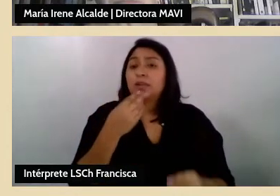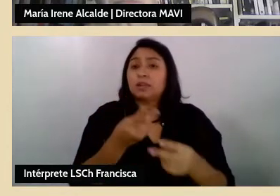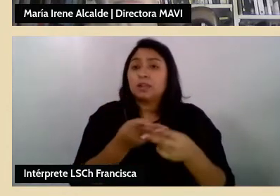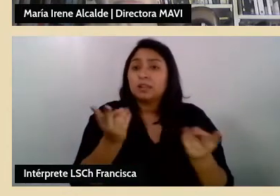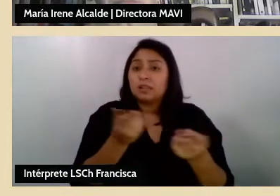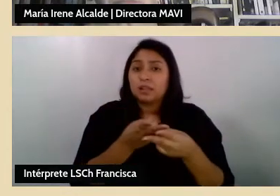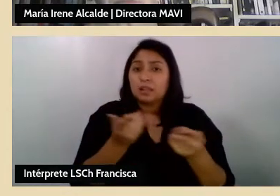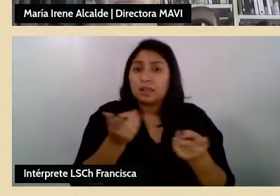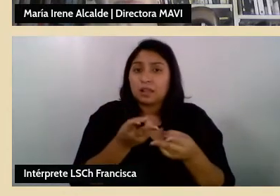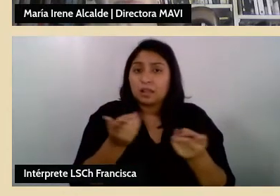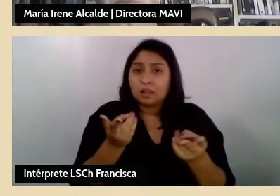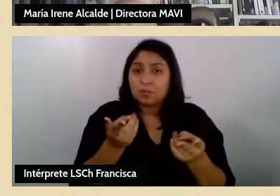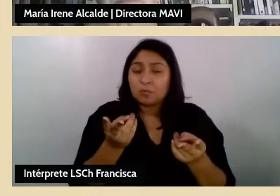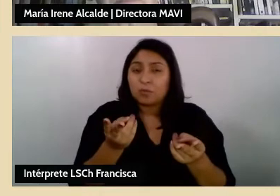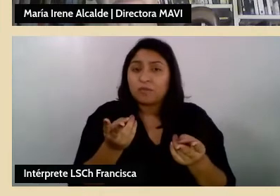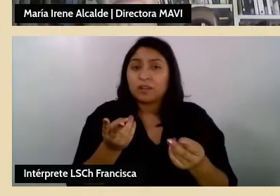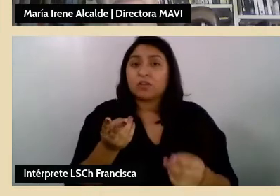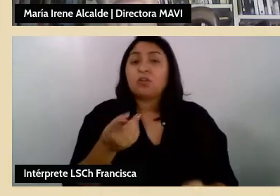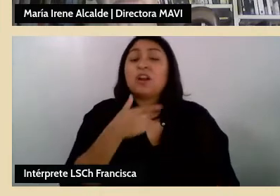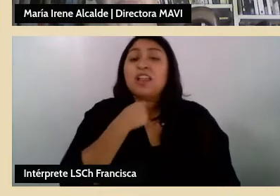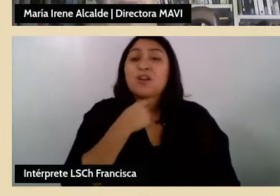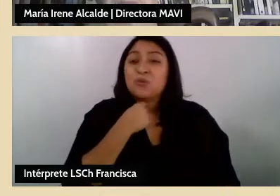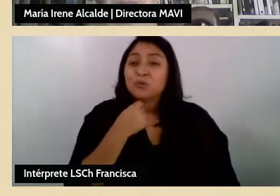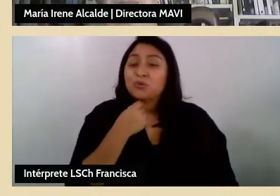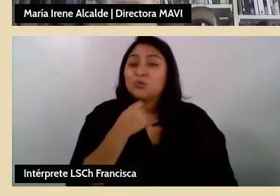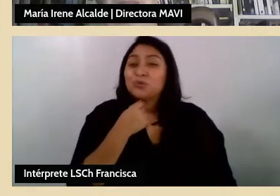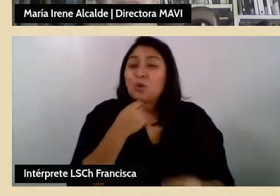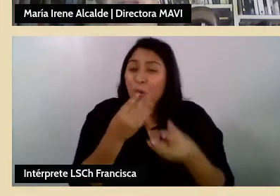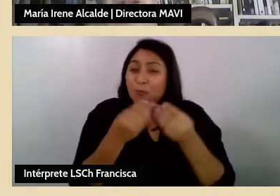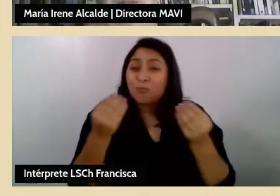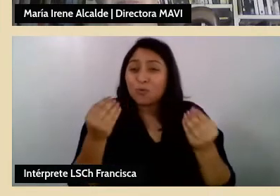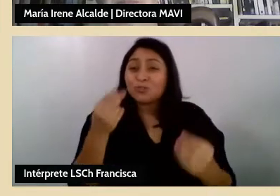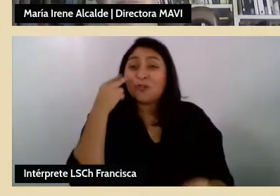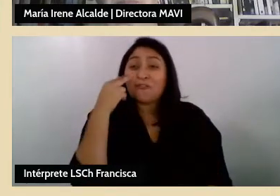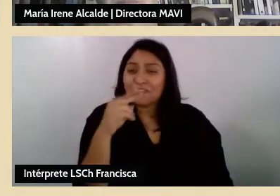mucho ponerle cara al museo. Entonces,